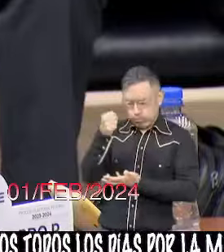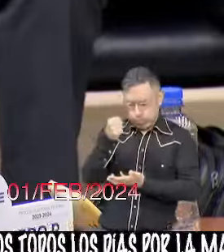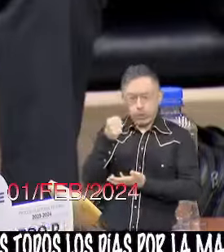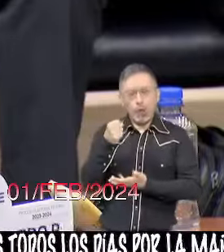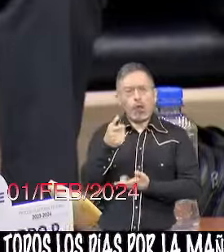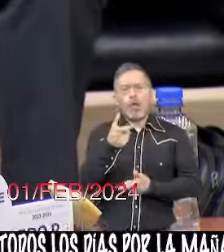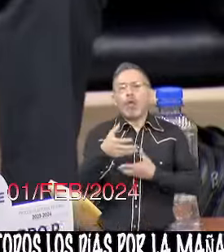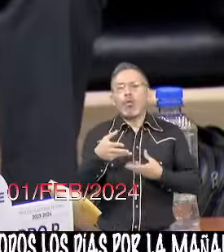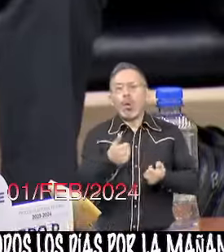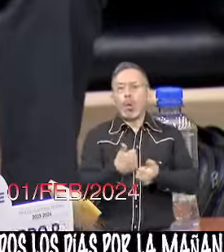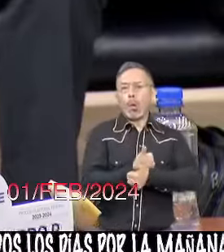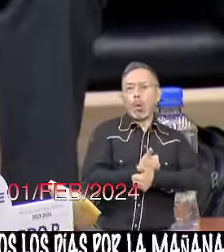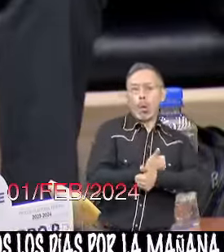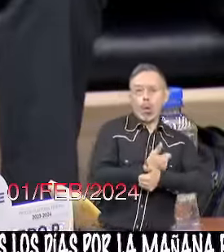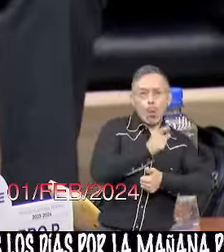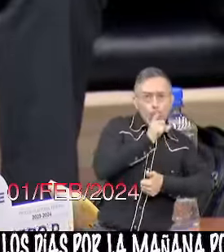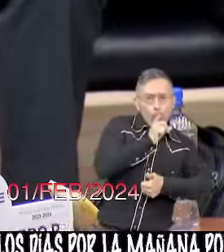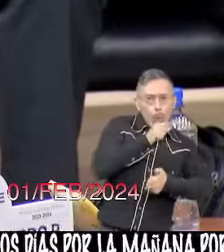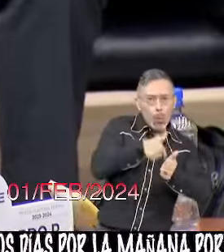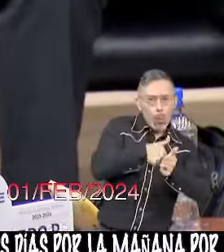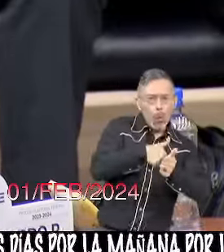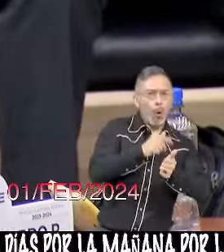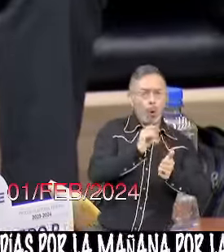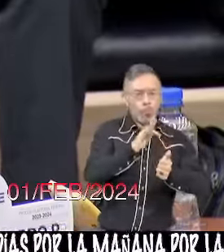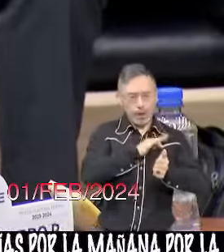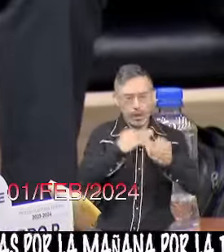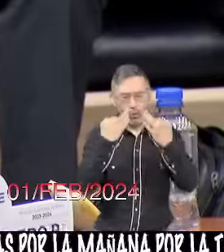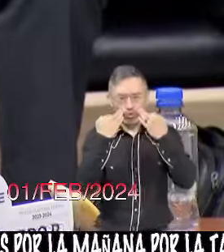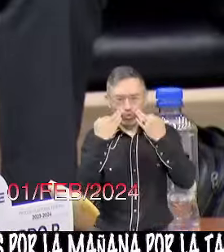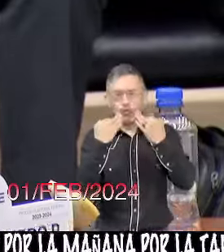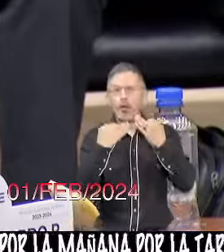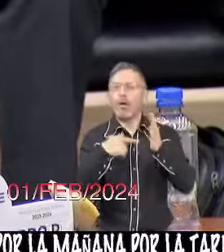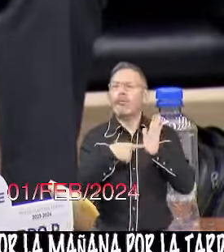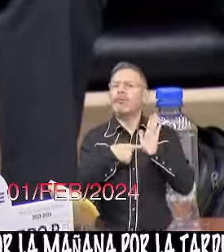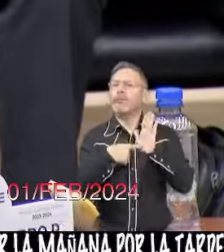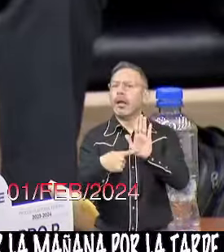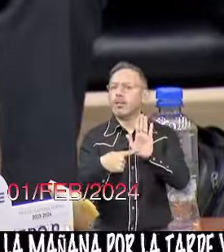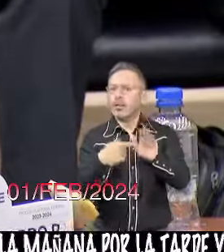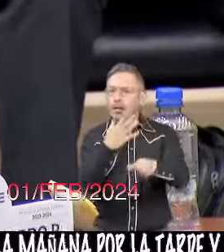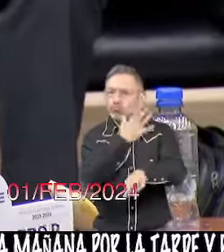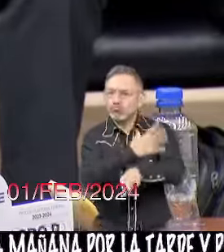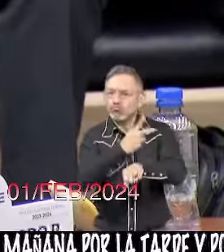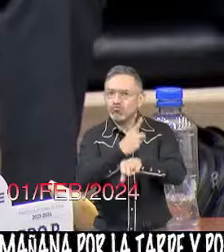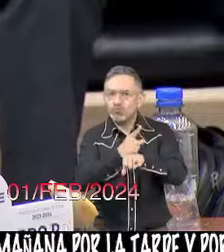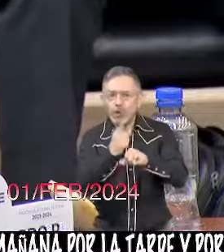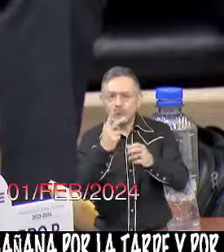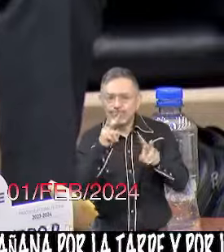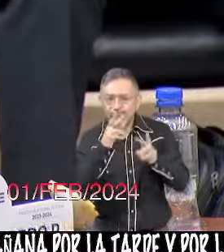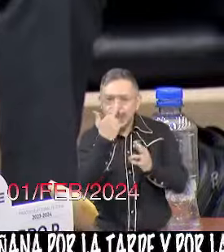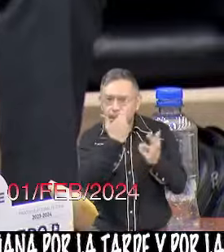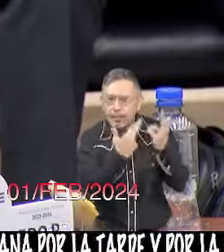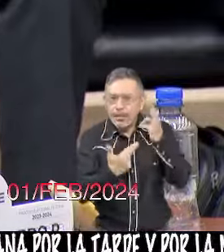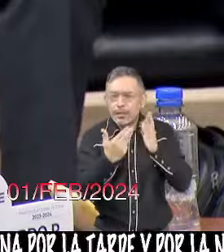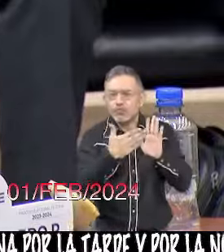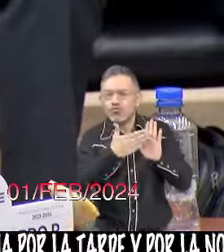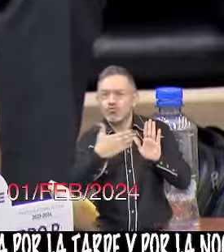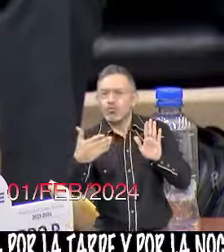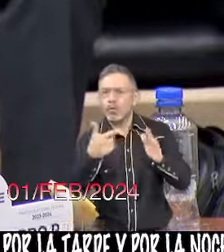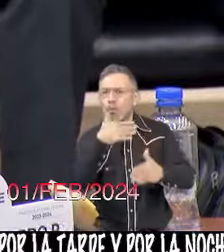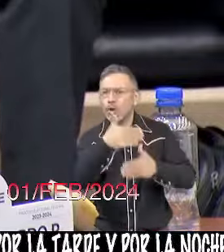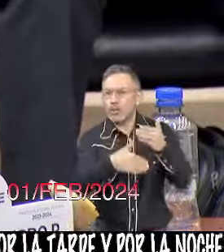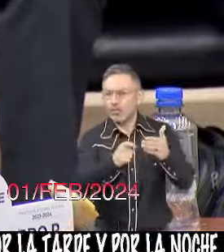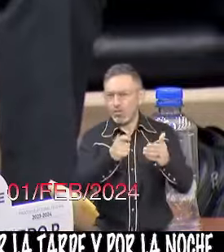sea fiscalizable y se pueda revisar en cualquier momento, sea cual sea el proceso del que estemos hablando, pero eso no está en este